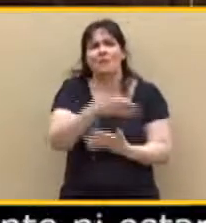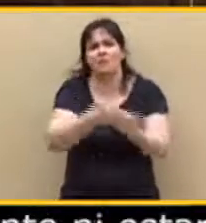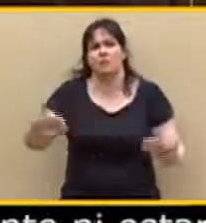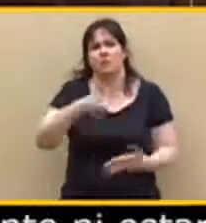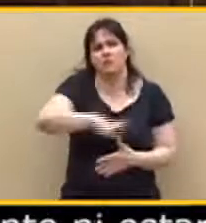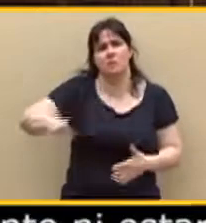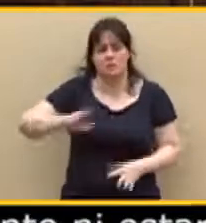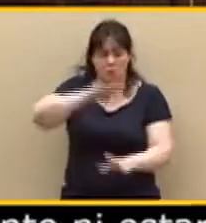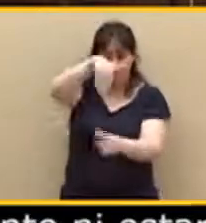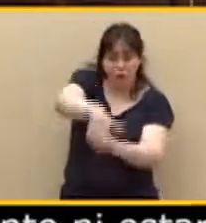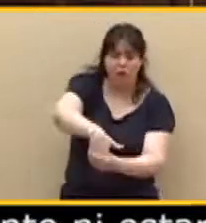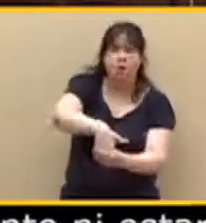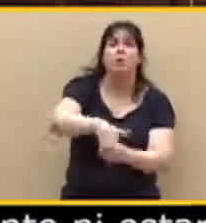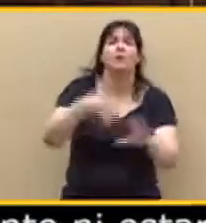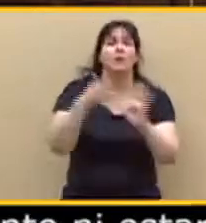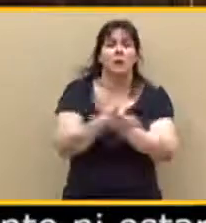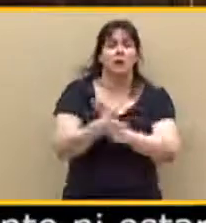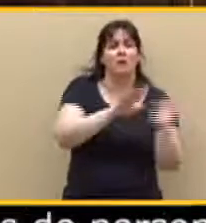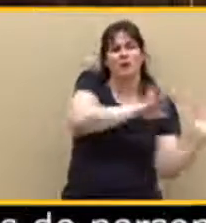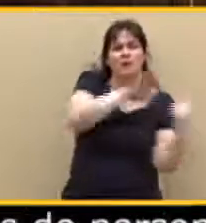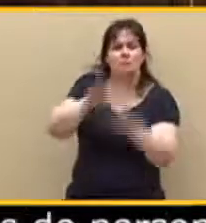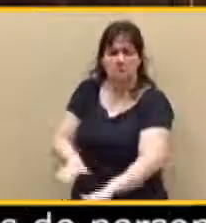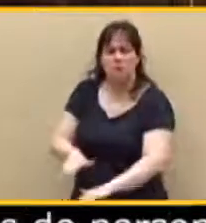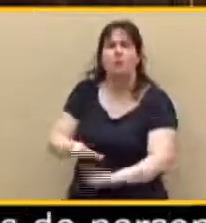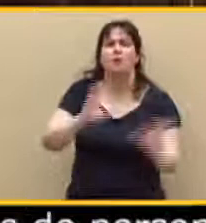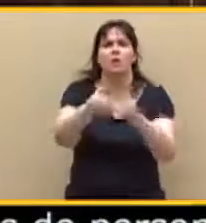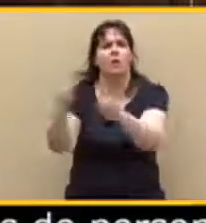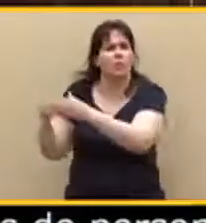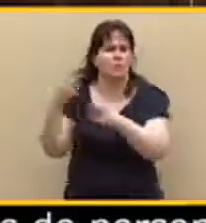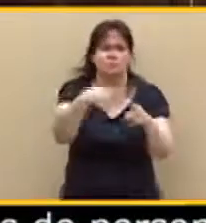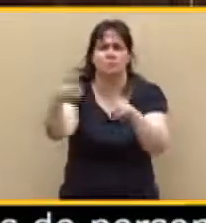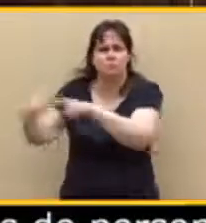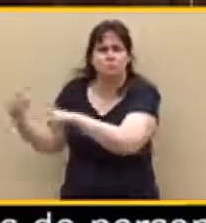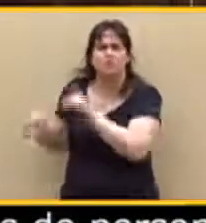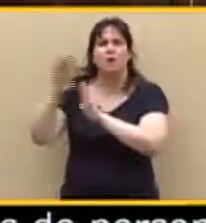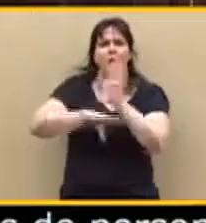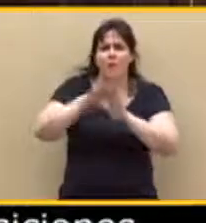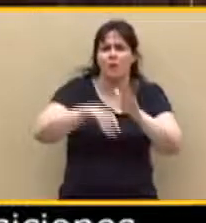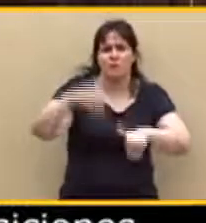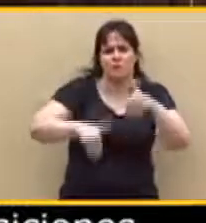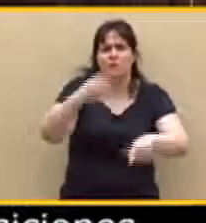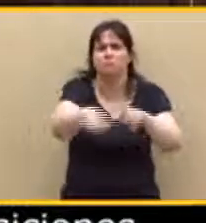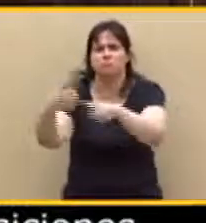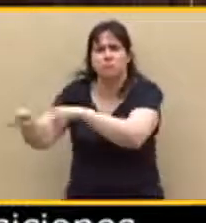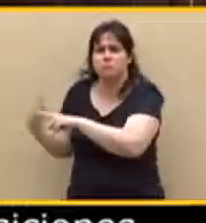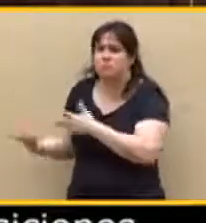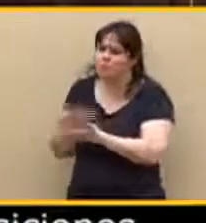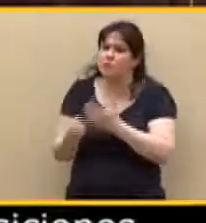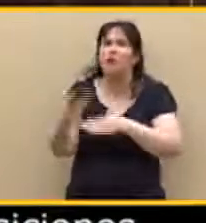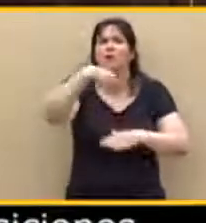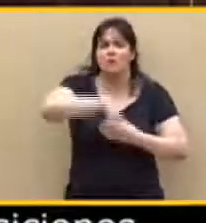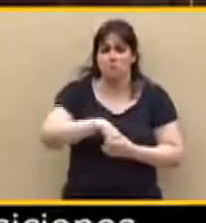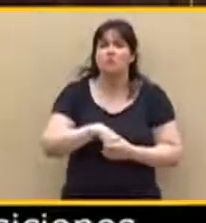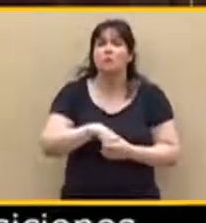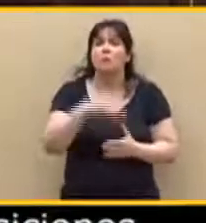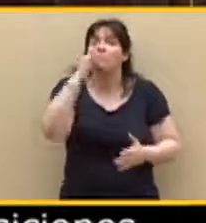señorías, se decantaron por posiciones muy diversas, con programas electorales muy diferentes, pero todos ellos implicaban la promesa de que Mariano Rajoy